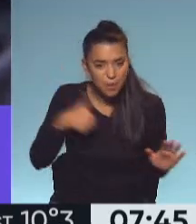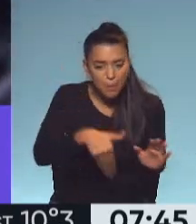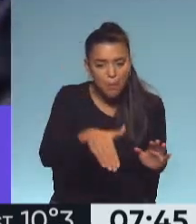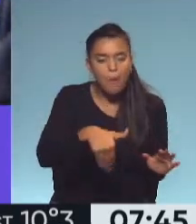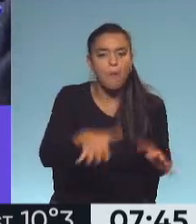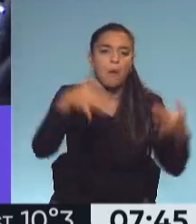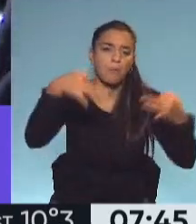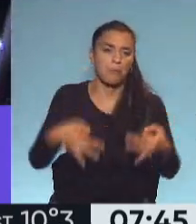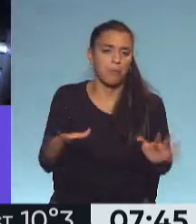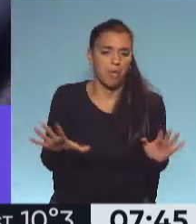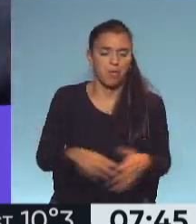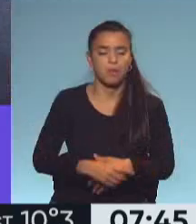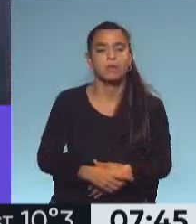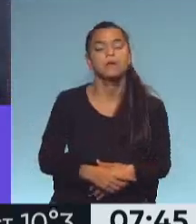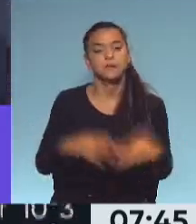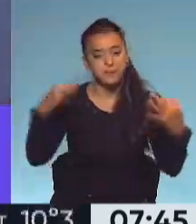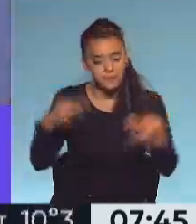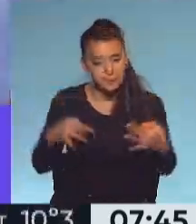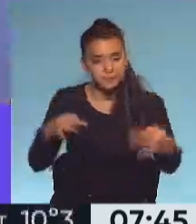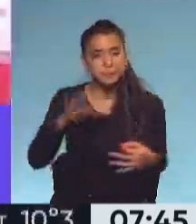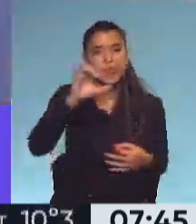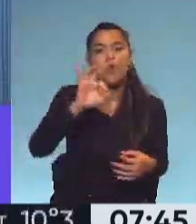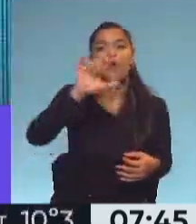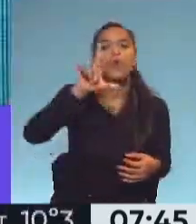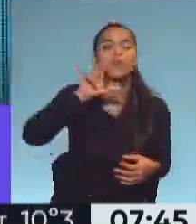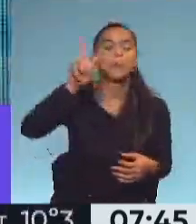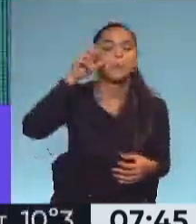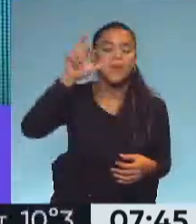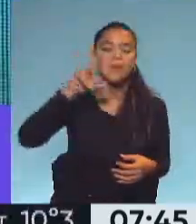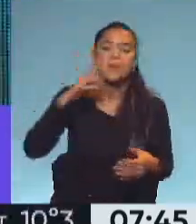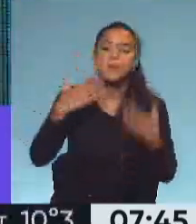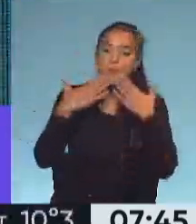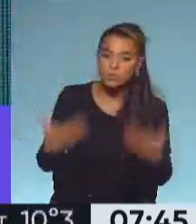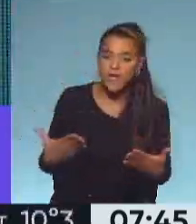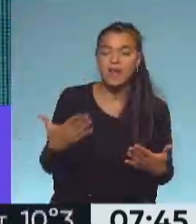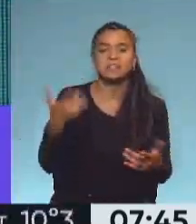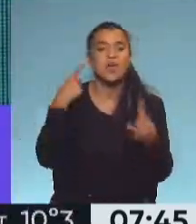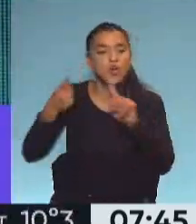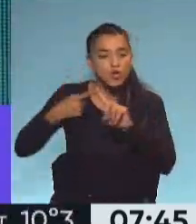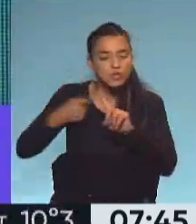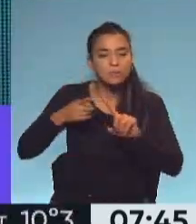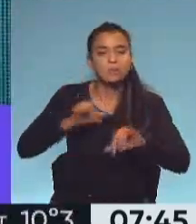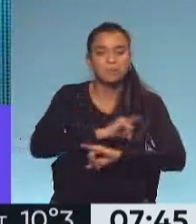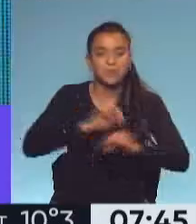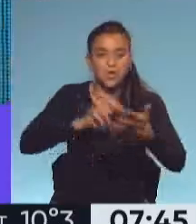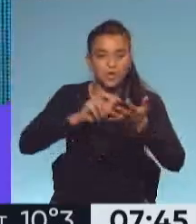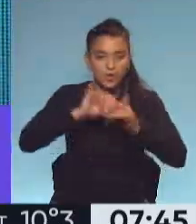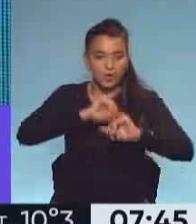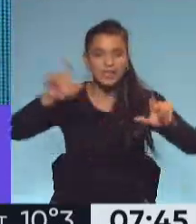a buen puerto. Bien, Guillermo Oliveri, secretario de Culto de la Nación, gracias por estas declaraciones a esta primera edición de Noticias